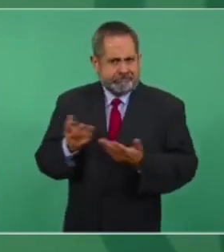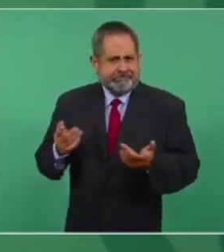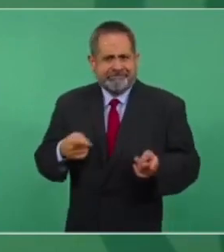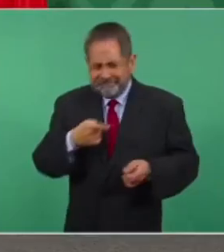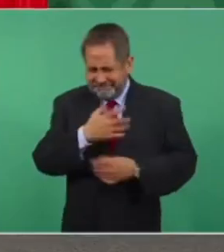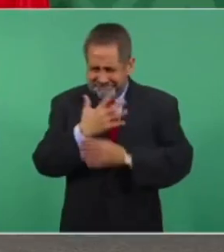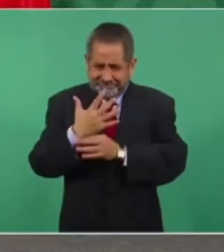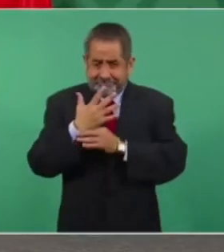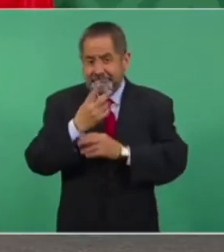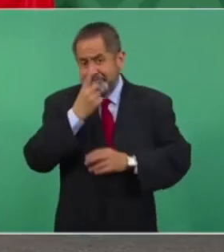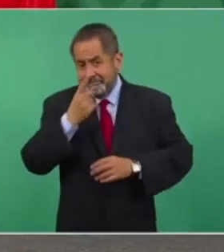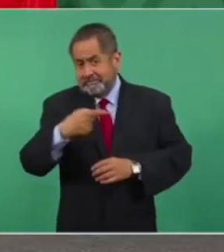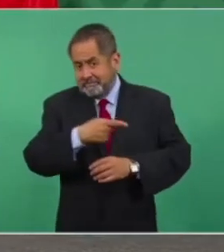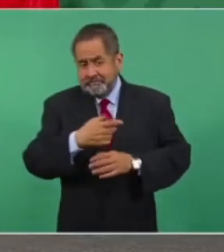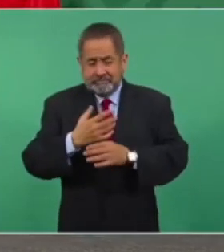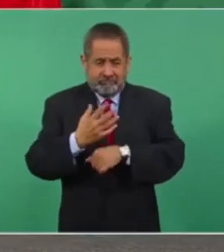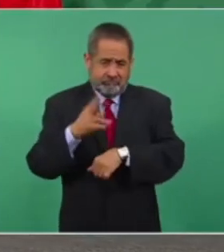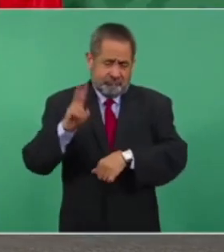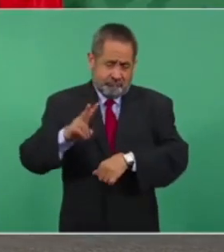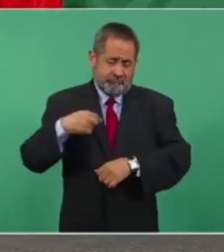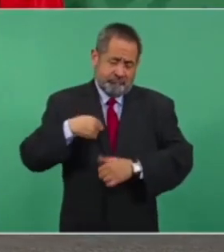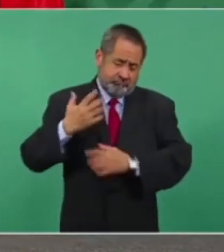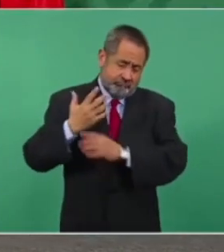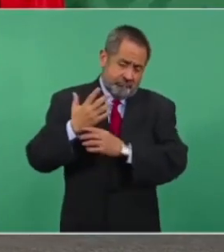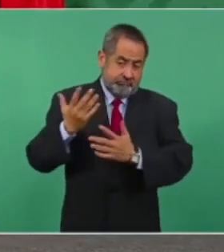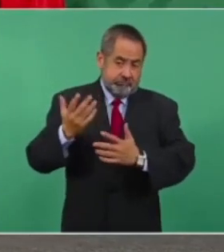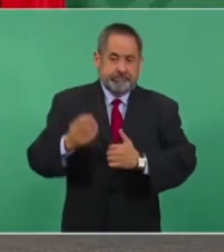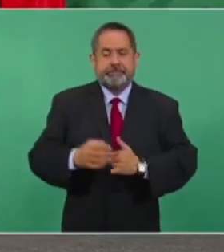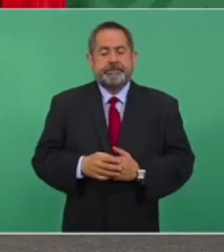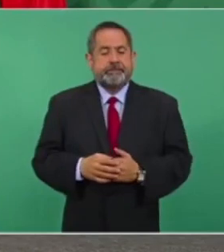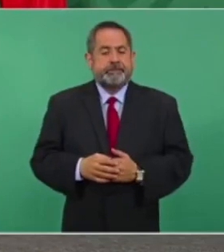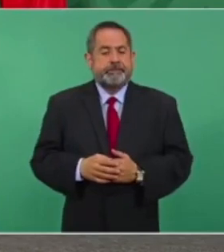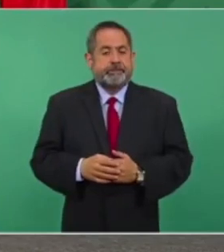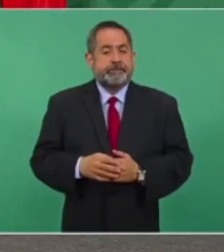Y la Fiscalía